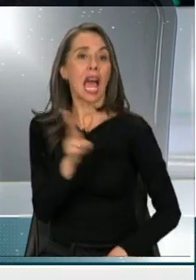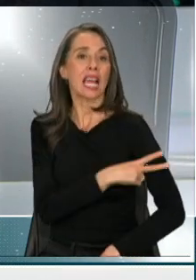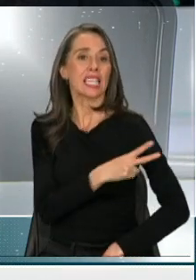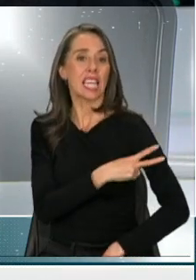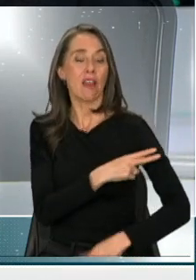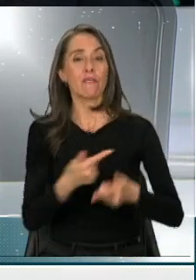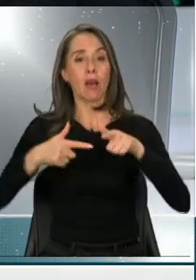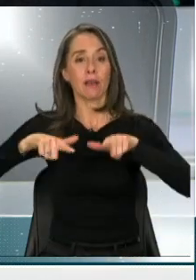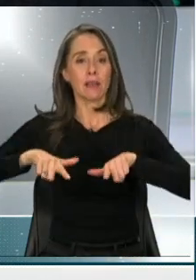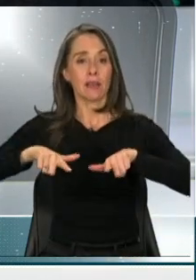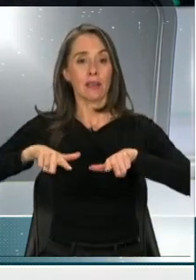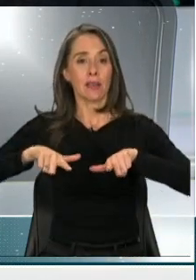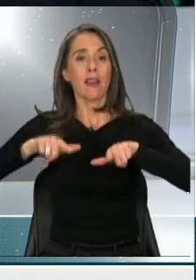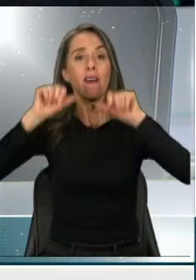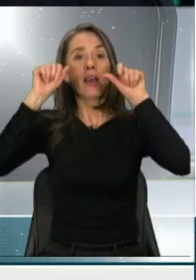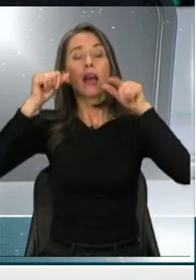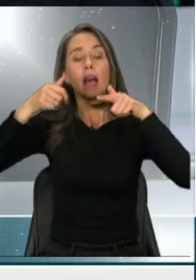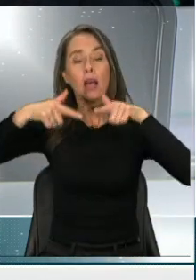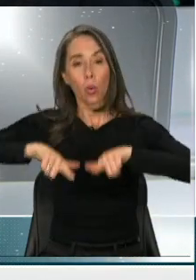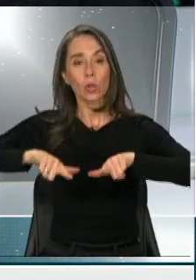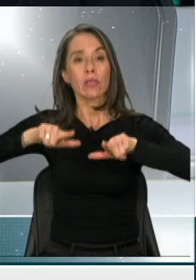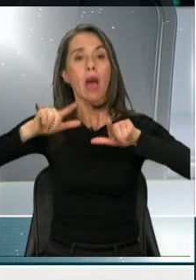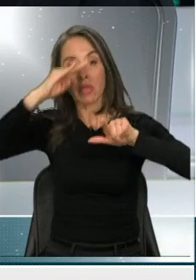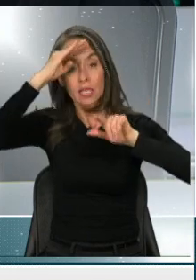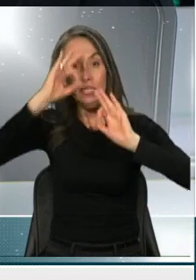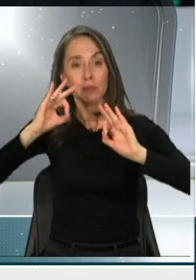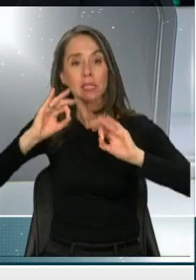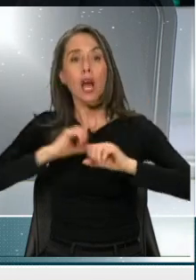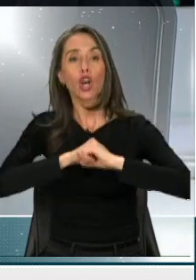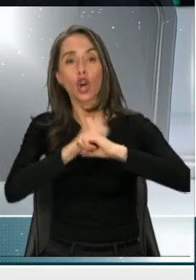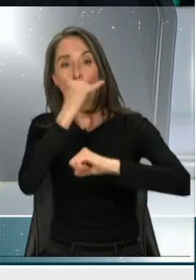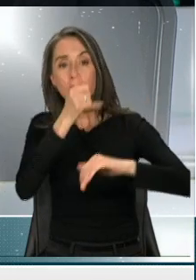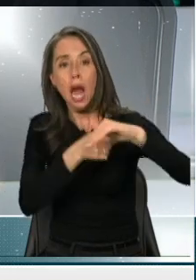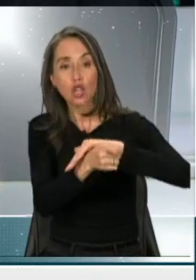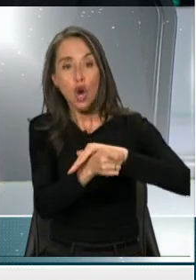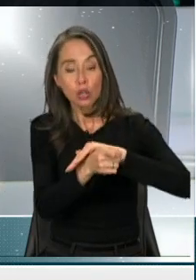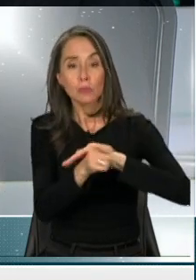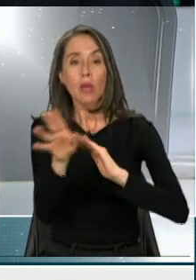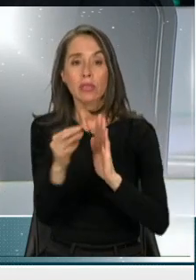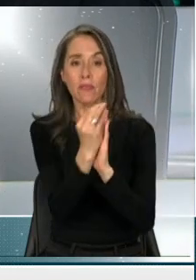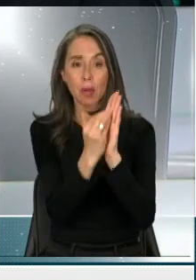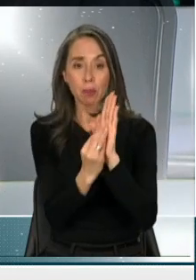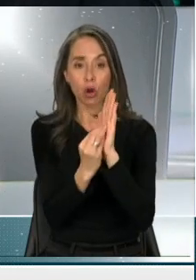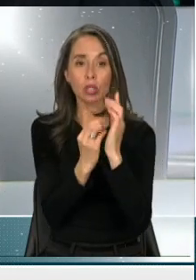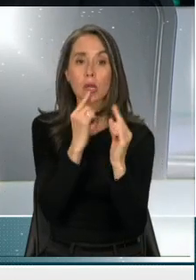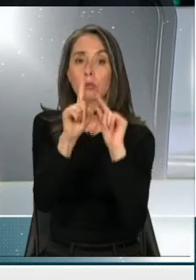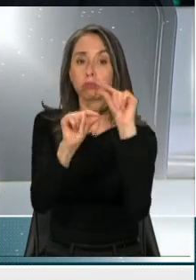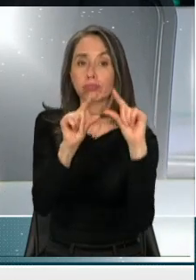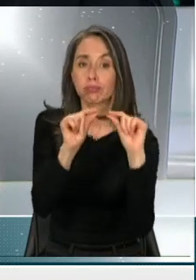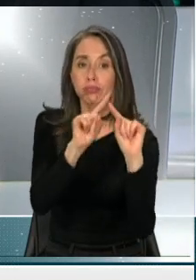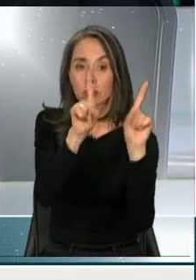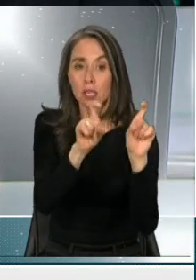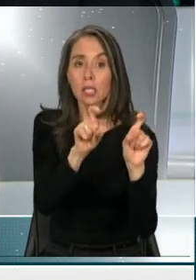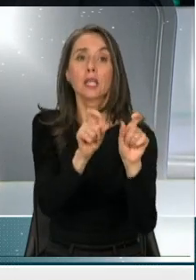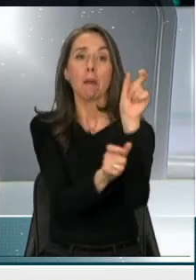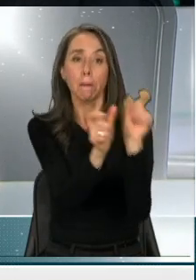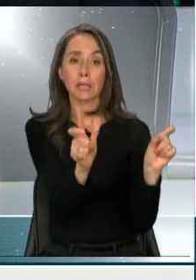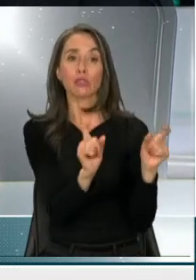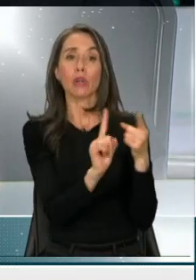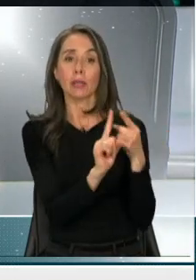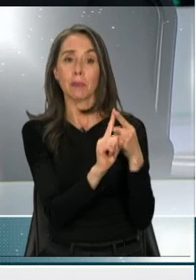la encargada de esta fiscalidad o de esta unidad especializada anticorrupción debería incorporar esta indagatoria no solamente a los involucrados